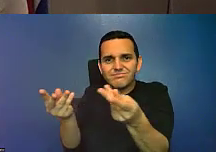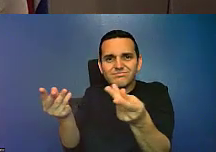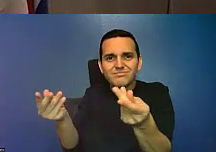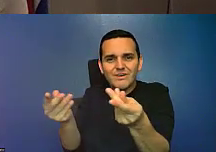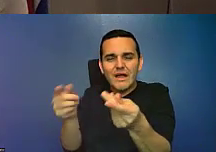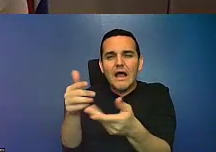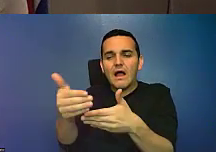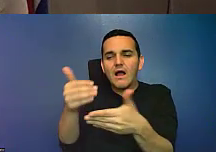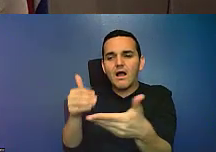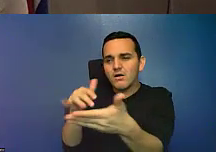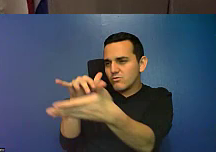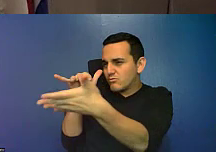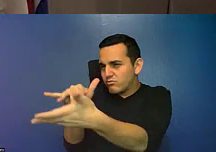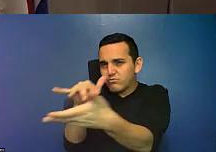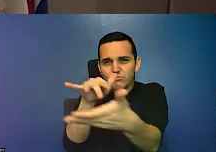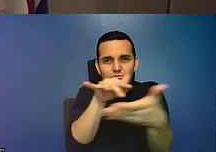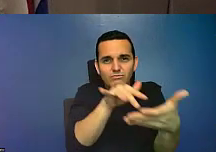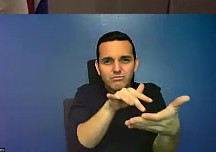estudio.